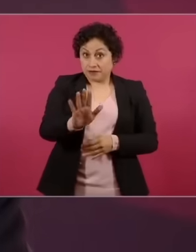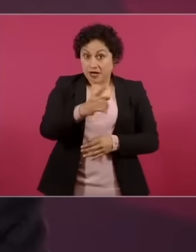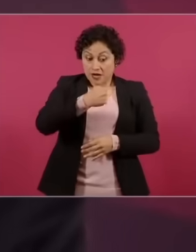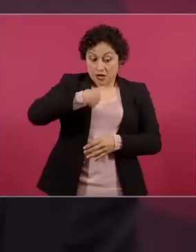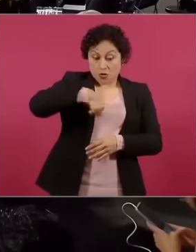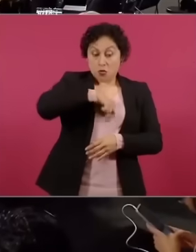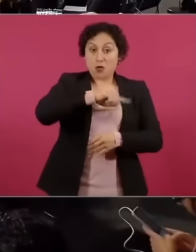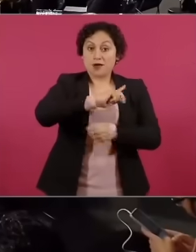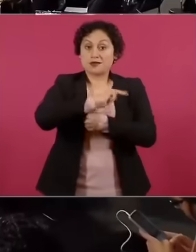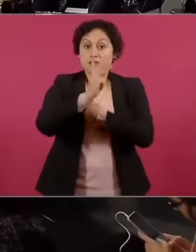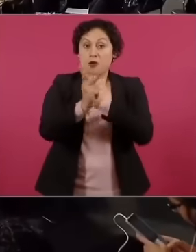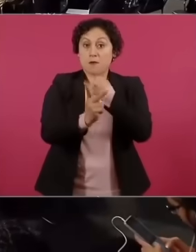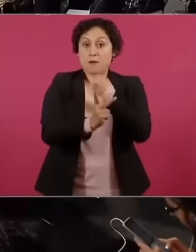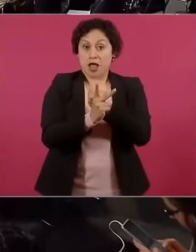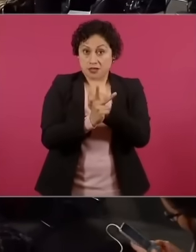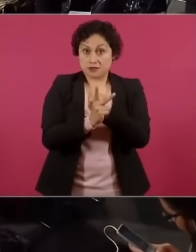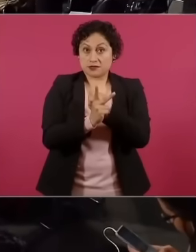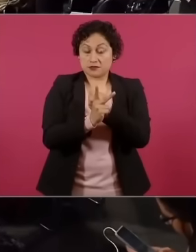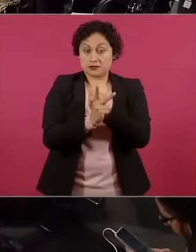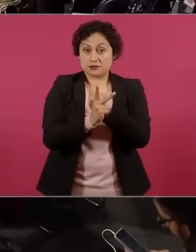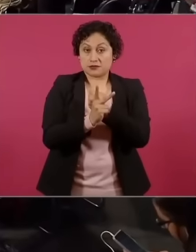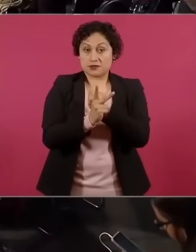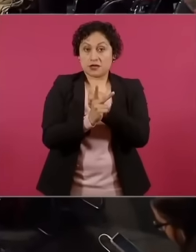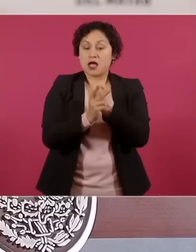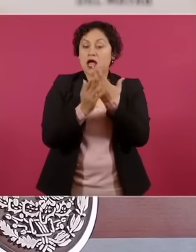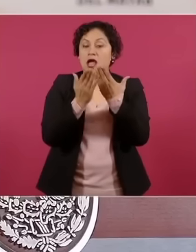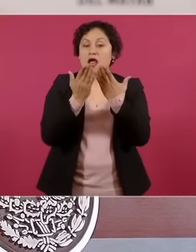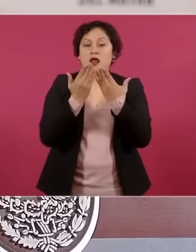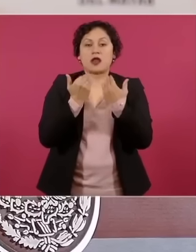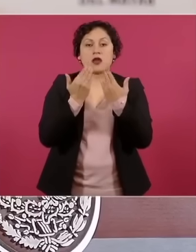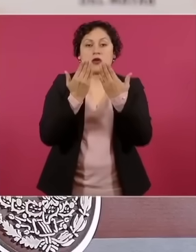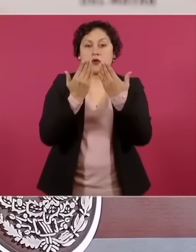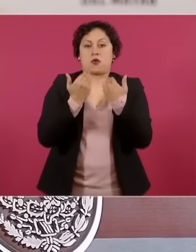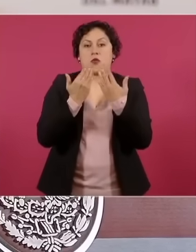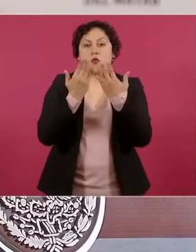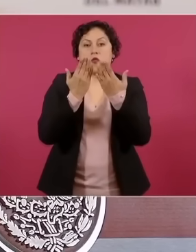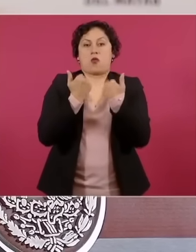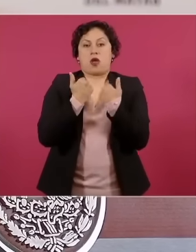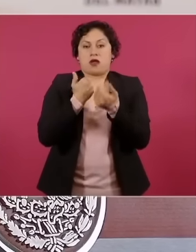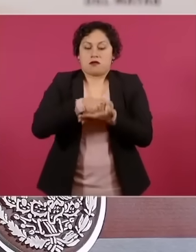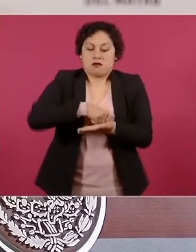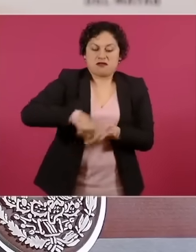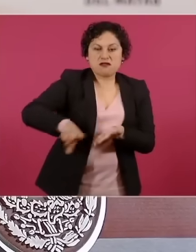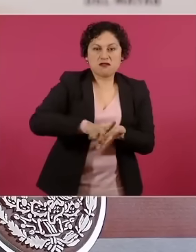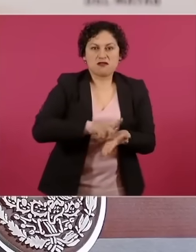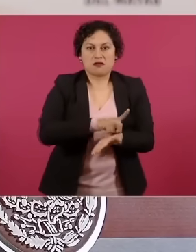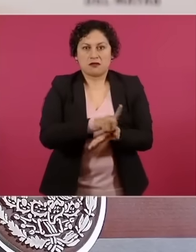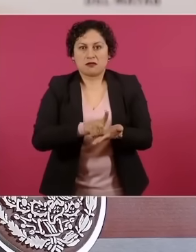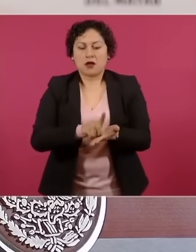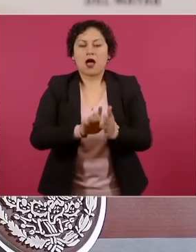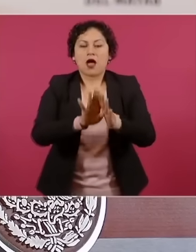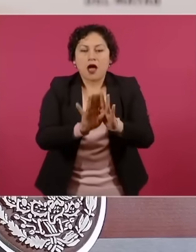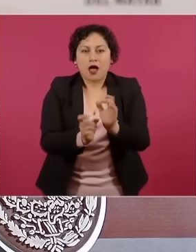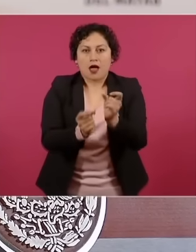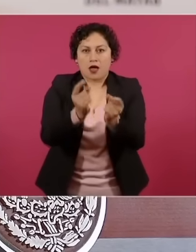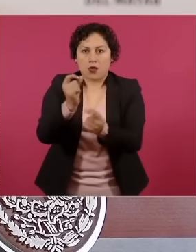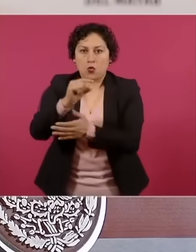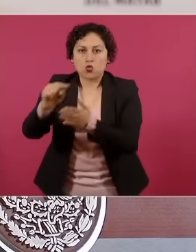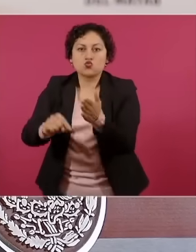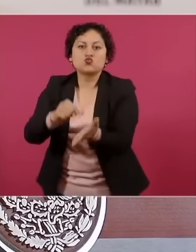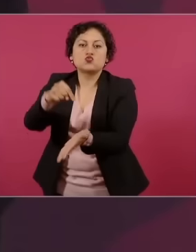algunos sitios, ¿sí?, consumo de droga.